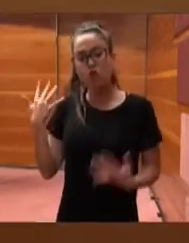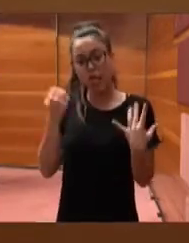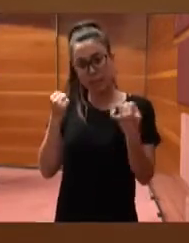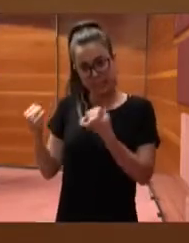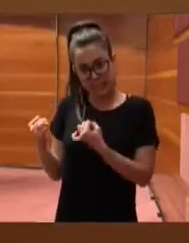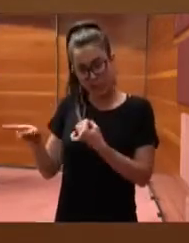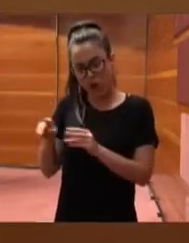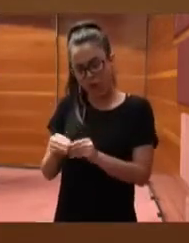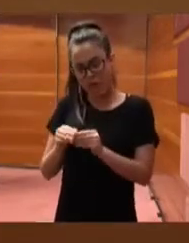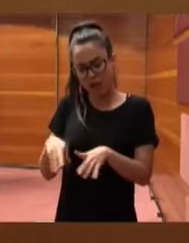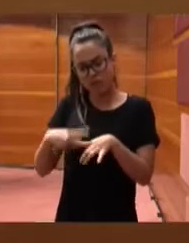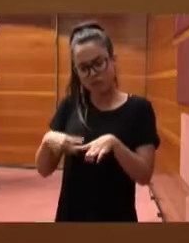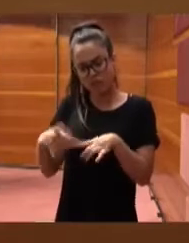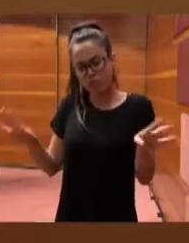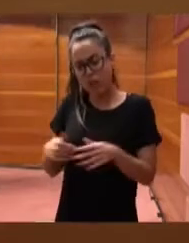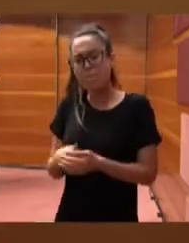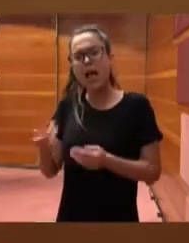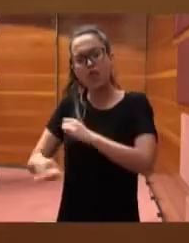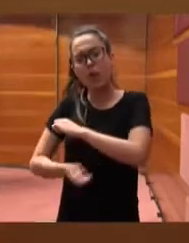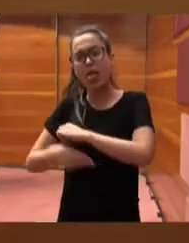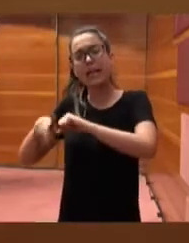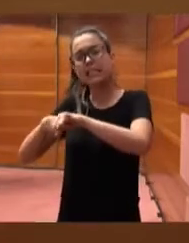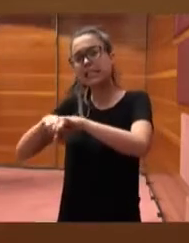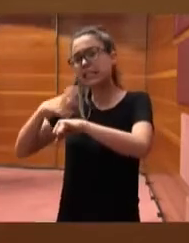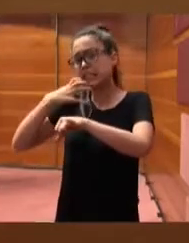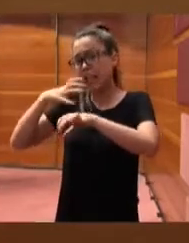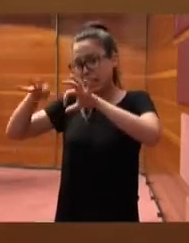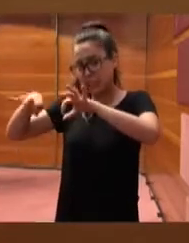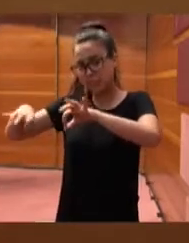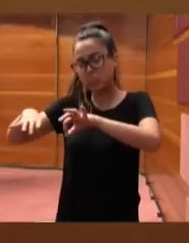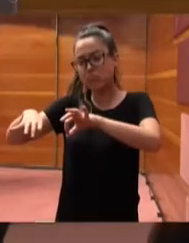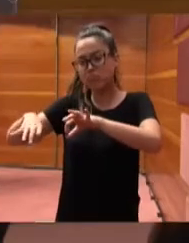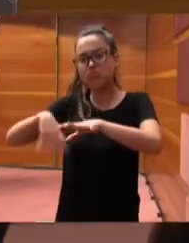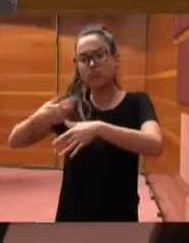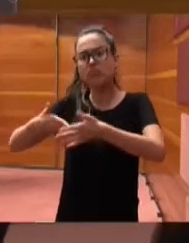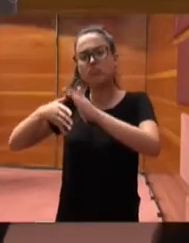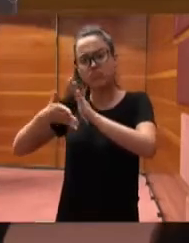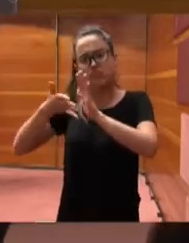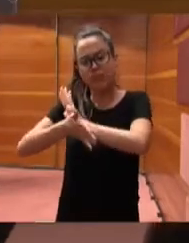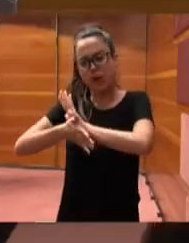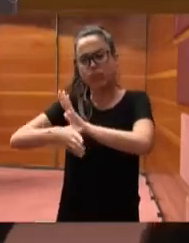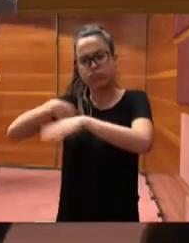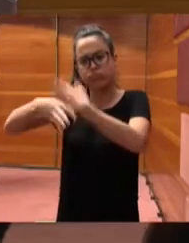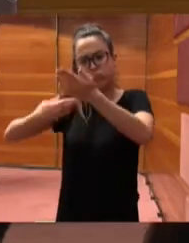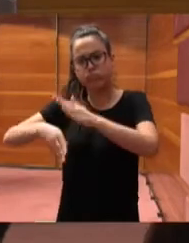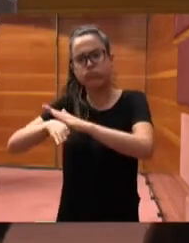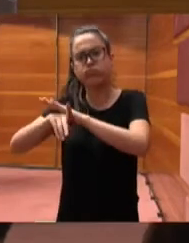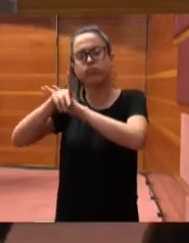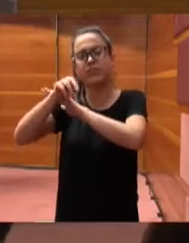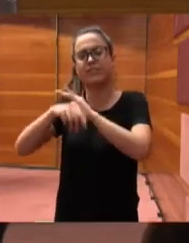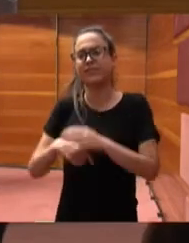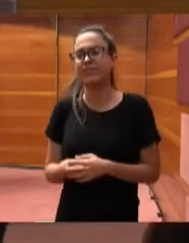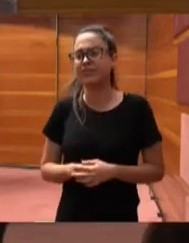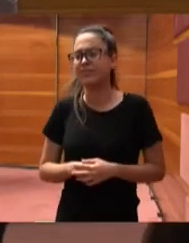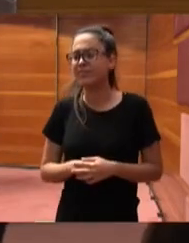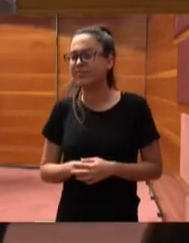administración, sino con un germen de la ciudadanía que hay que sacar pecho y valor. Sí, dices que trabajan todos a la vez.